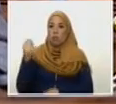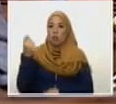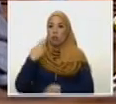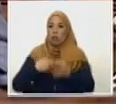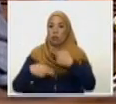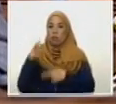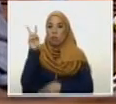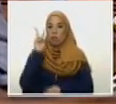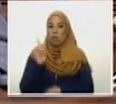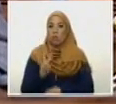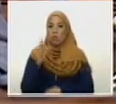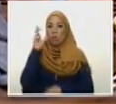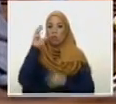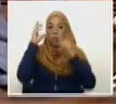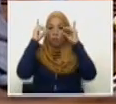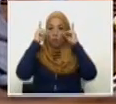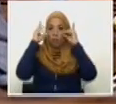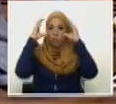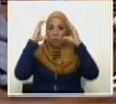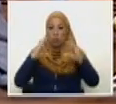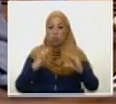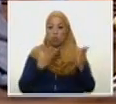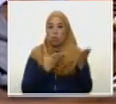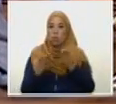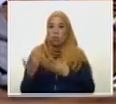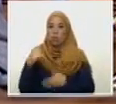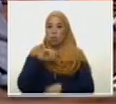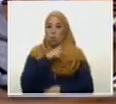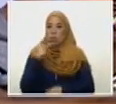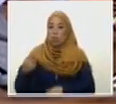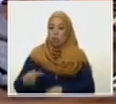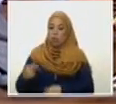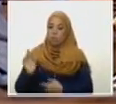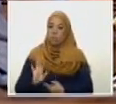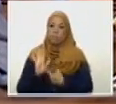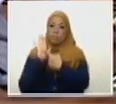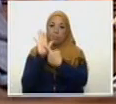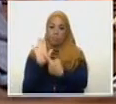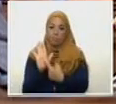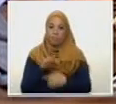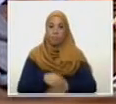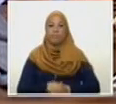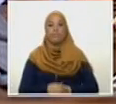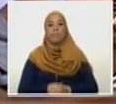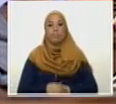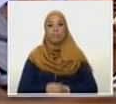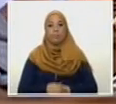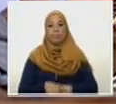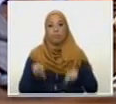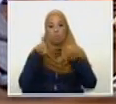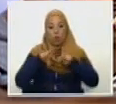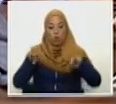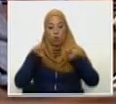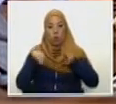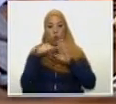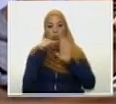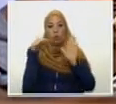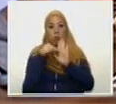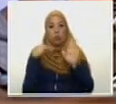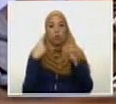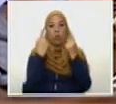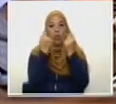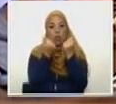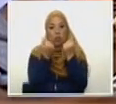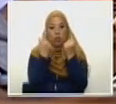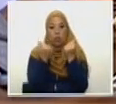República, Delcy Rodríguez Gómez, quien realizó la presentación de dichos instrumentos